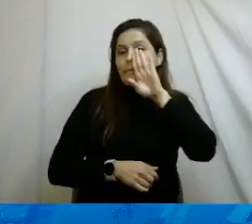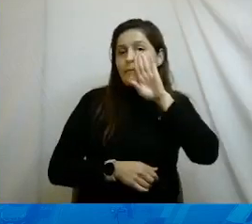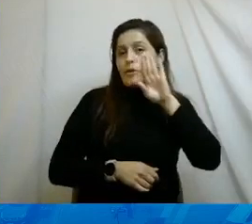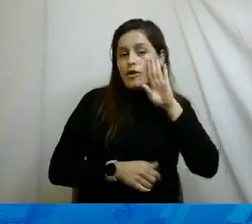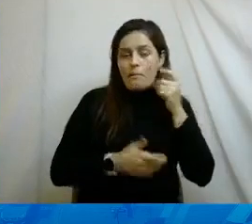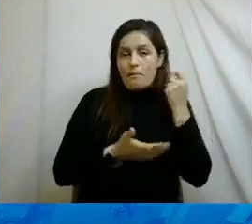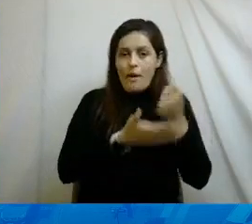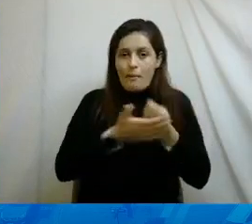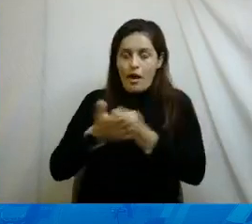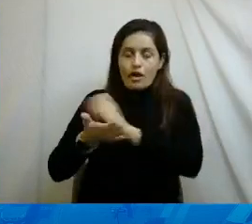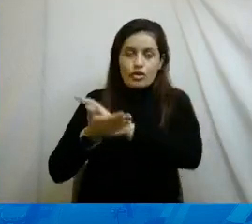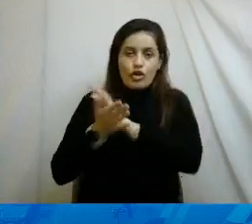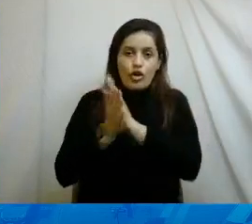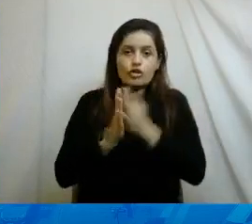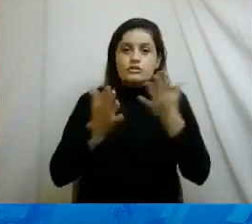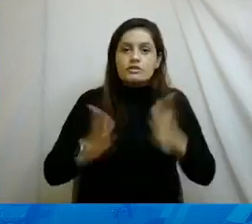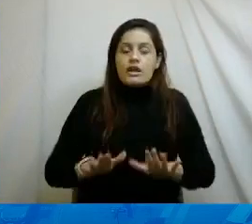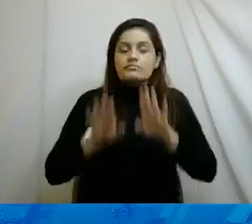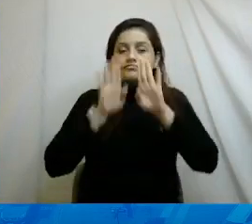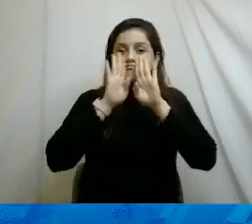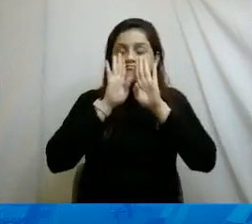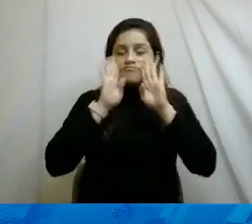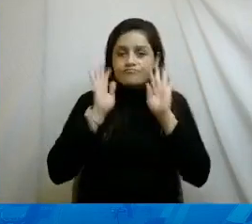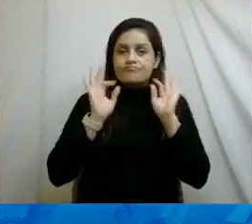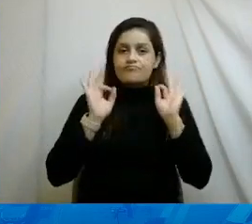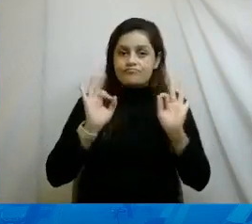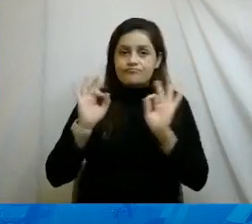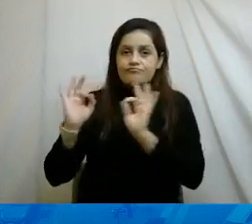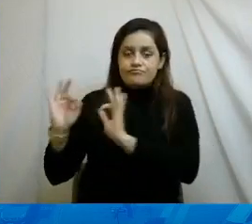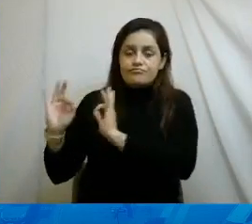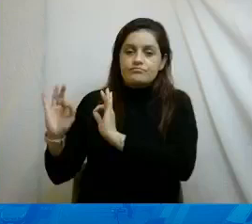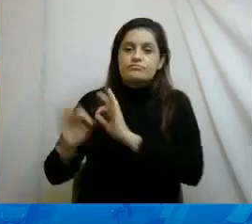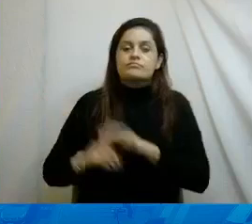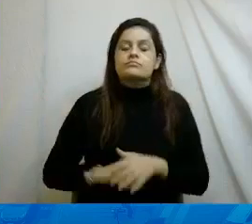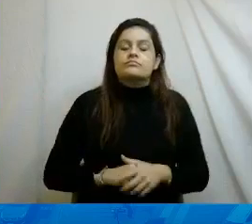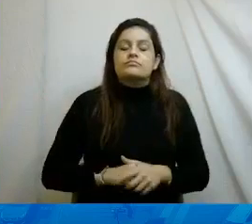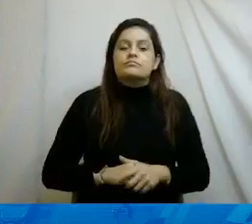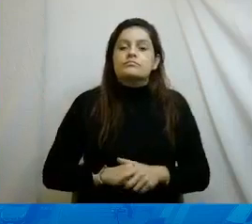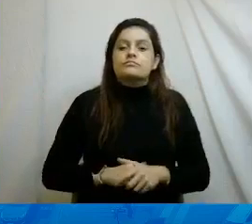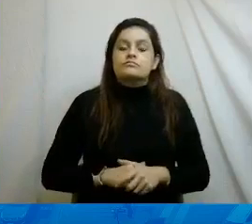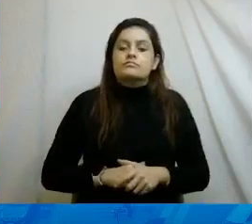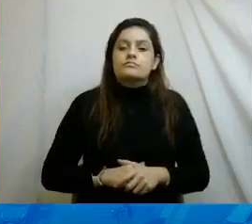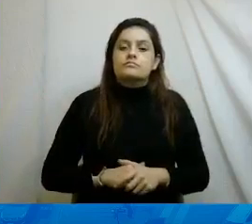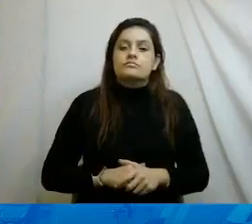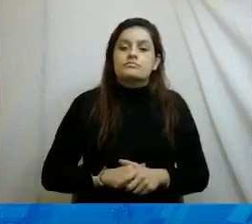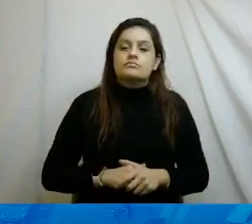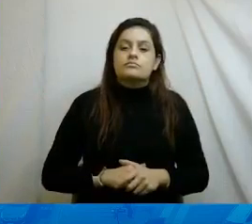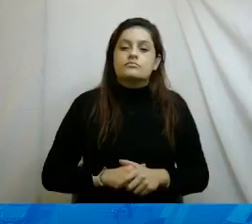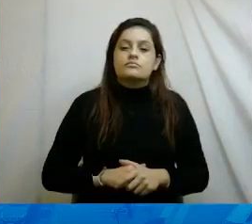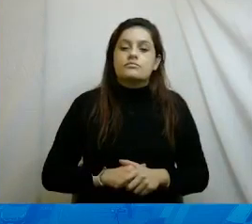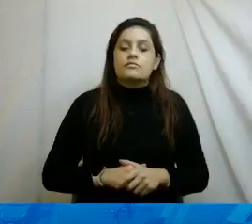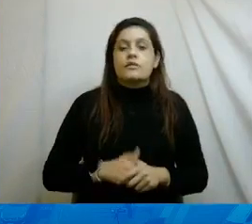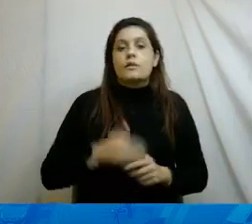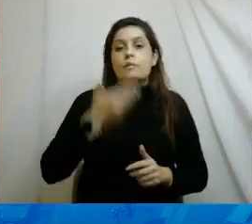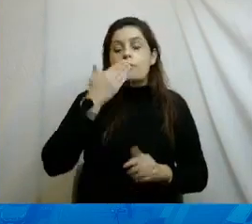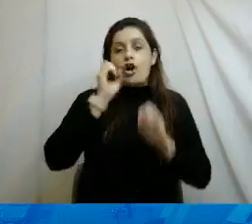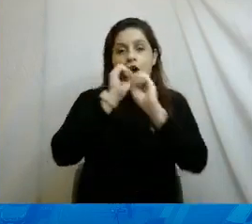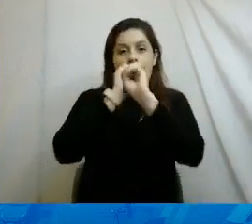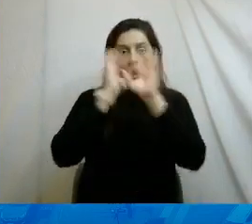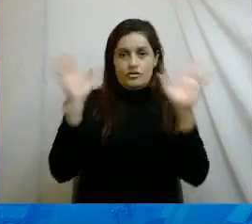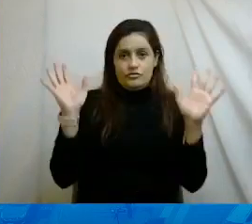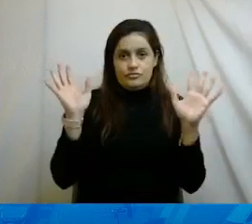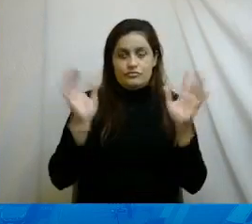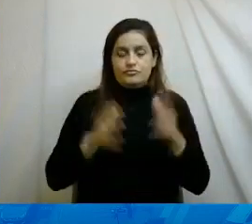dejar muy, muy limpio, digamos, y en cuentas claras la administración